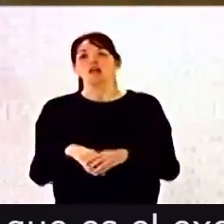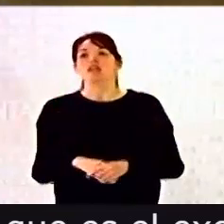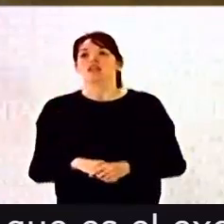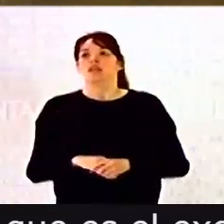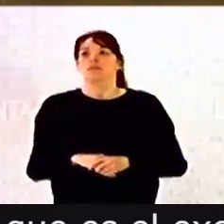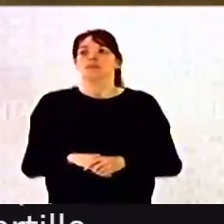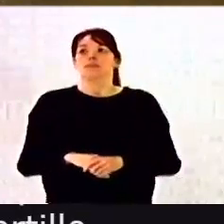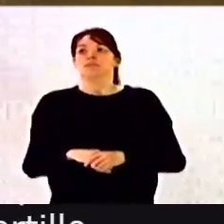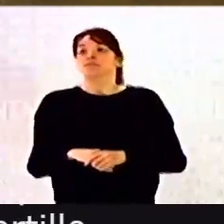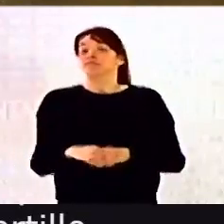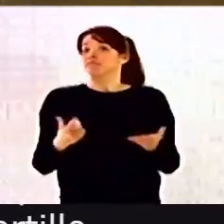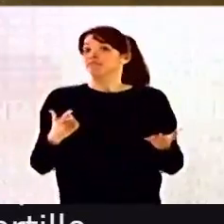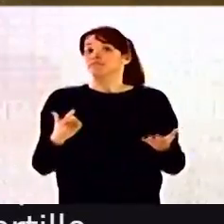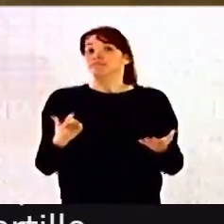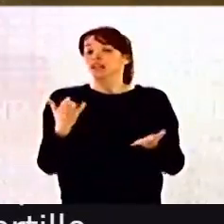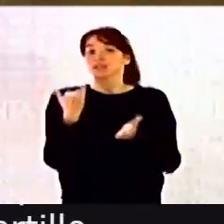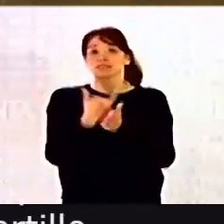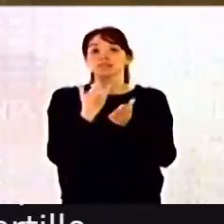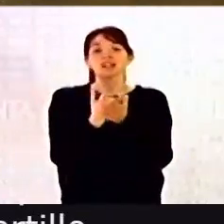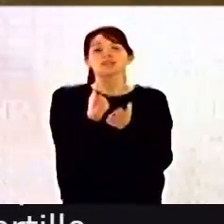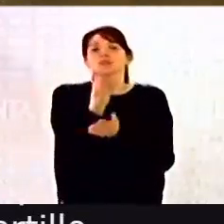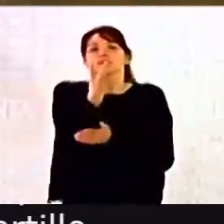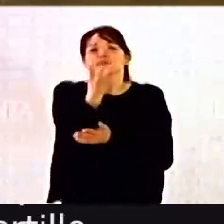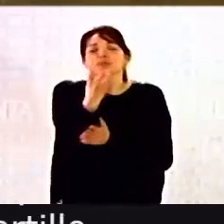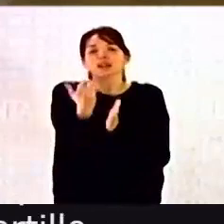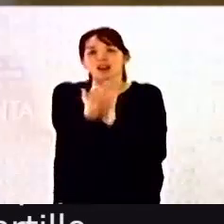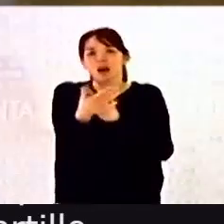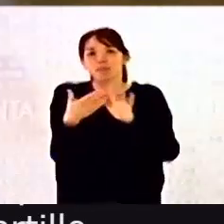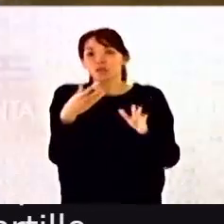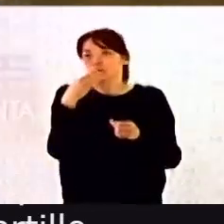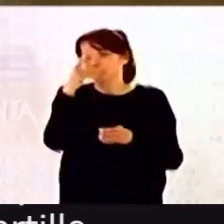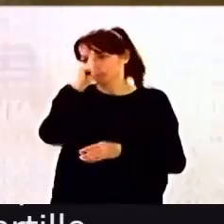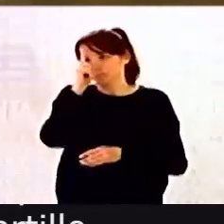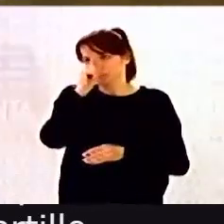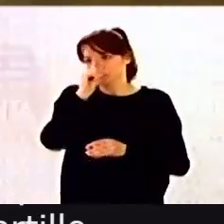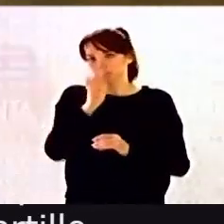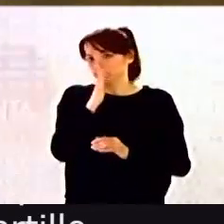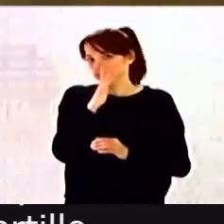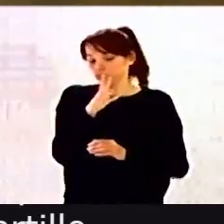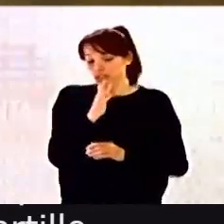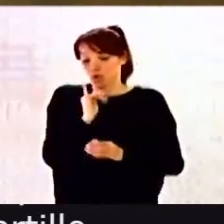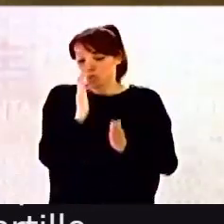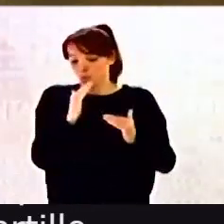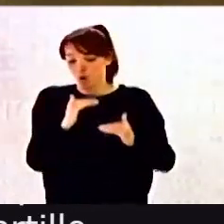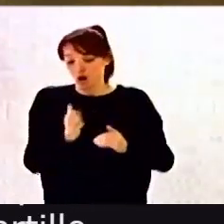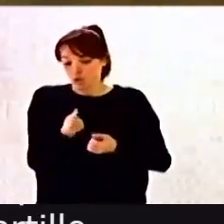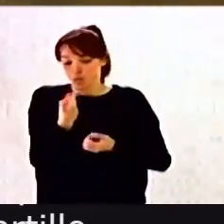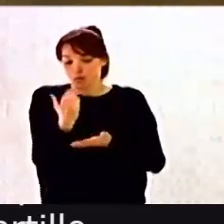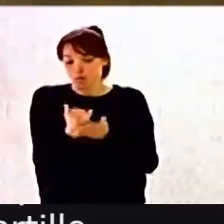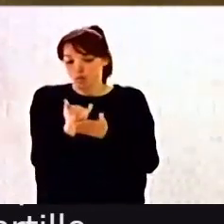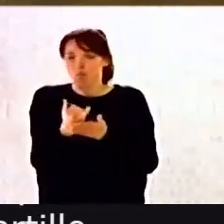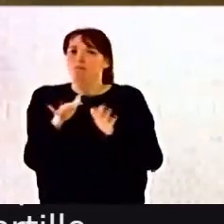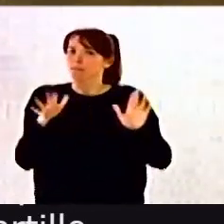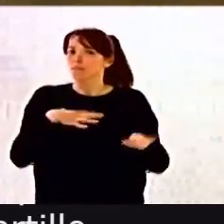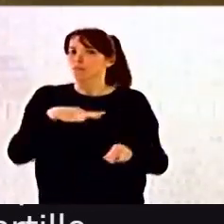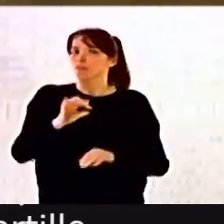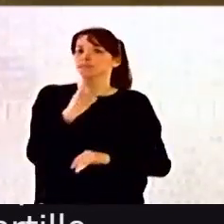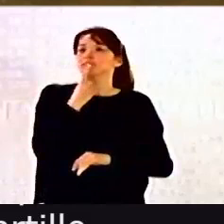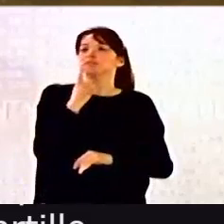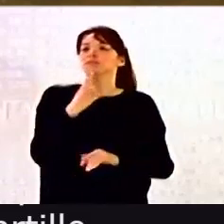No tengo el dato de los test rápidos que se han realizado dentro de la residencia del Cuartillo. Lo que sí le puedo decir